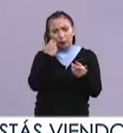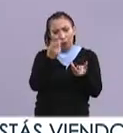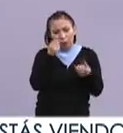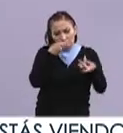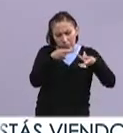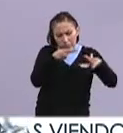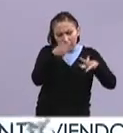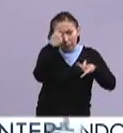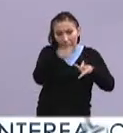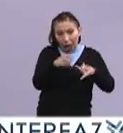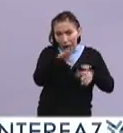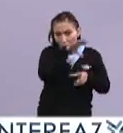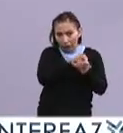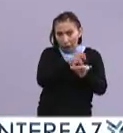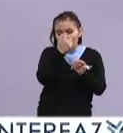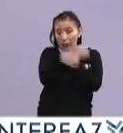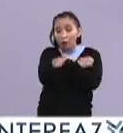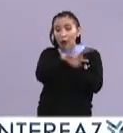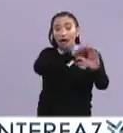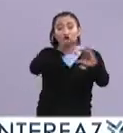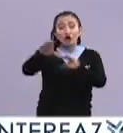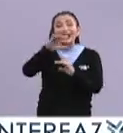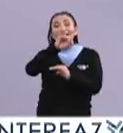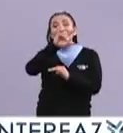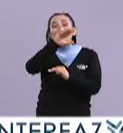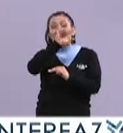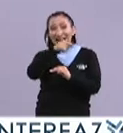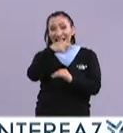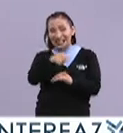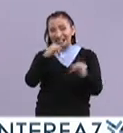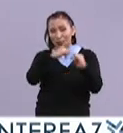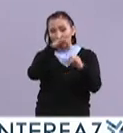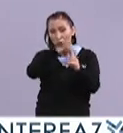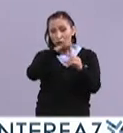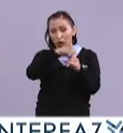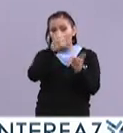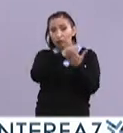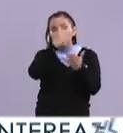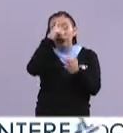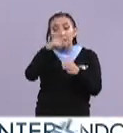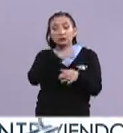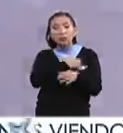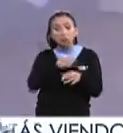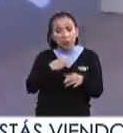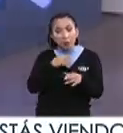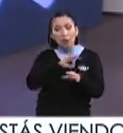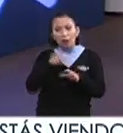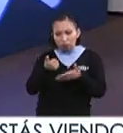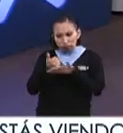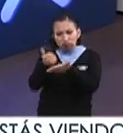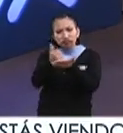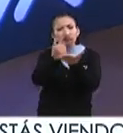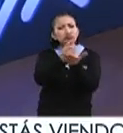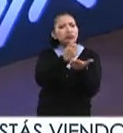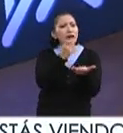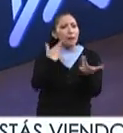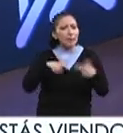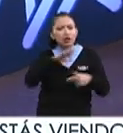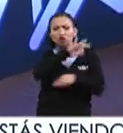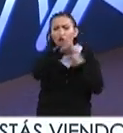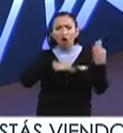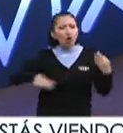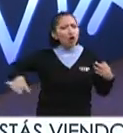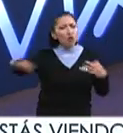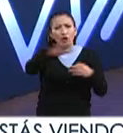forman parte de la Estrategia Integral de Educación Cívica del Instituto Electoral de la Ciudad de México es el compromiso para empoderar a la ciudadanía a todos